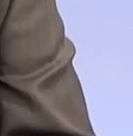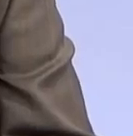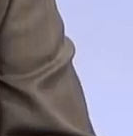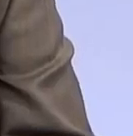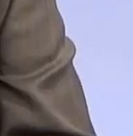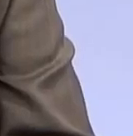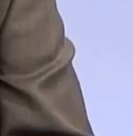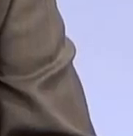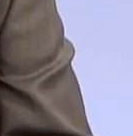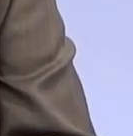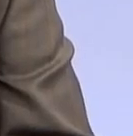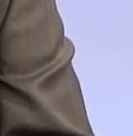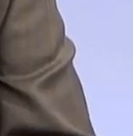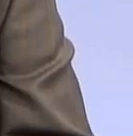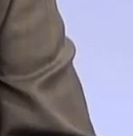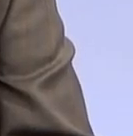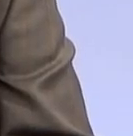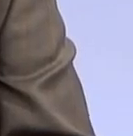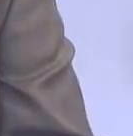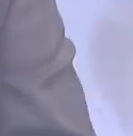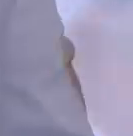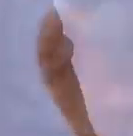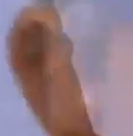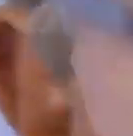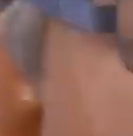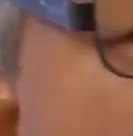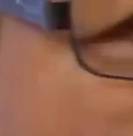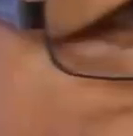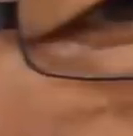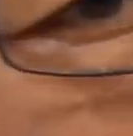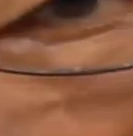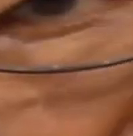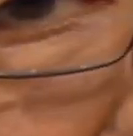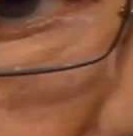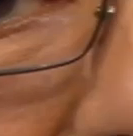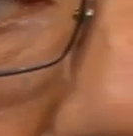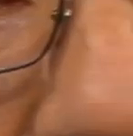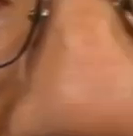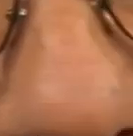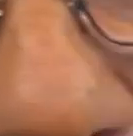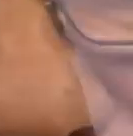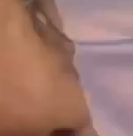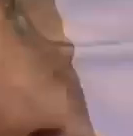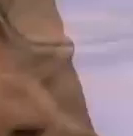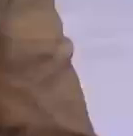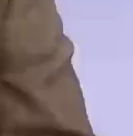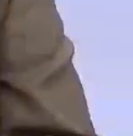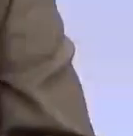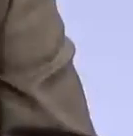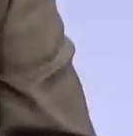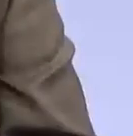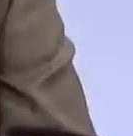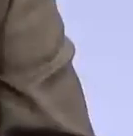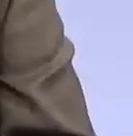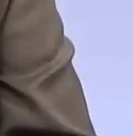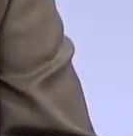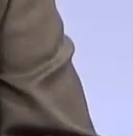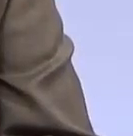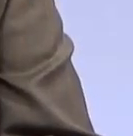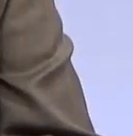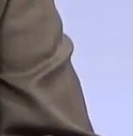Estado por elección o designación. Si hasta en el Vaticano se descubren actos de